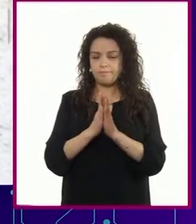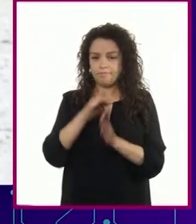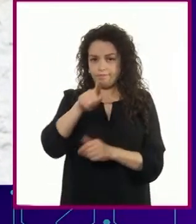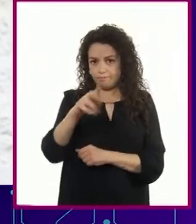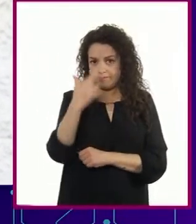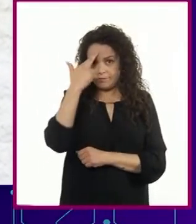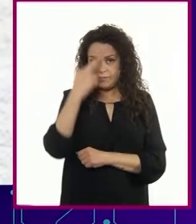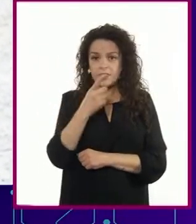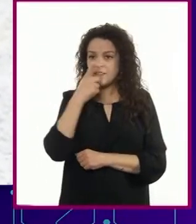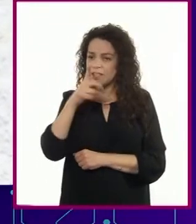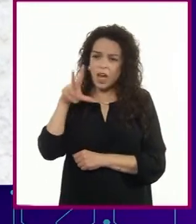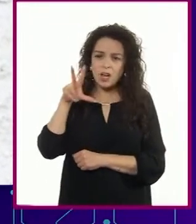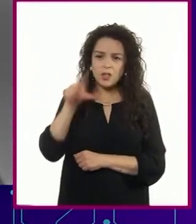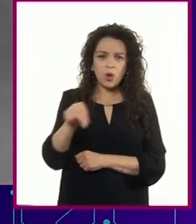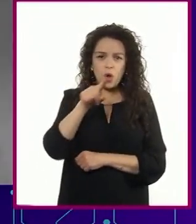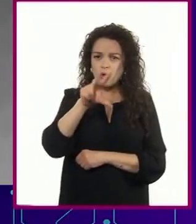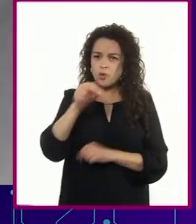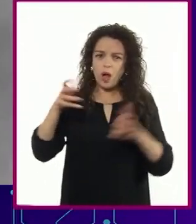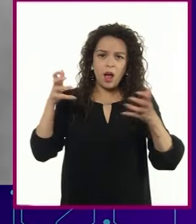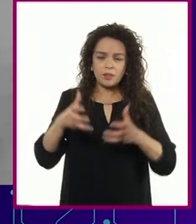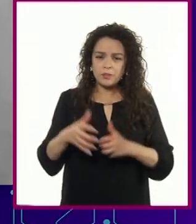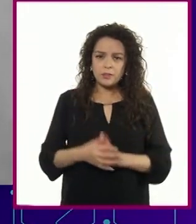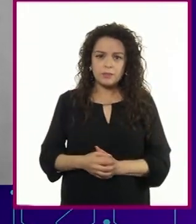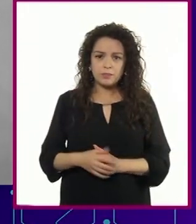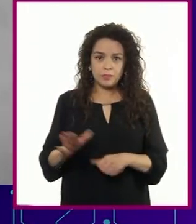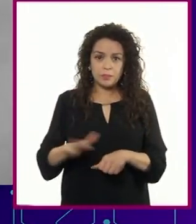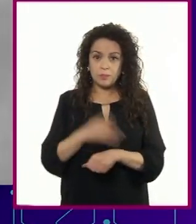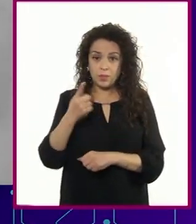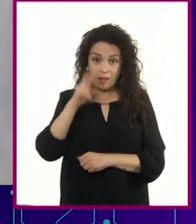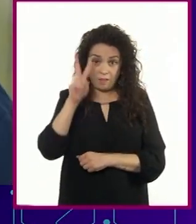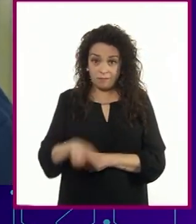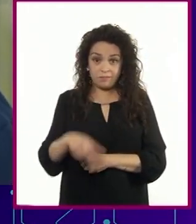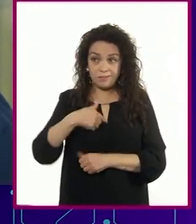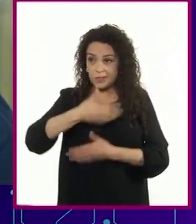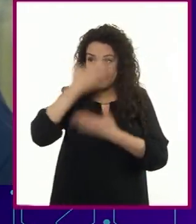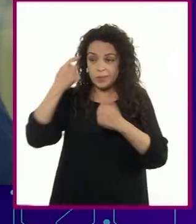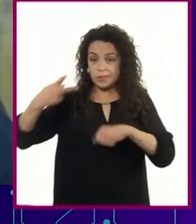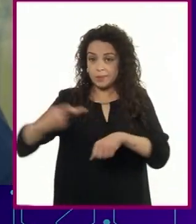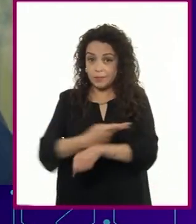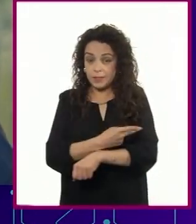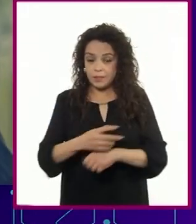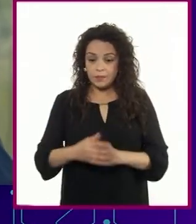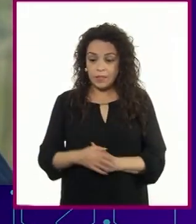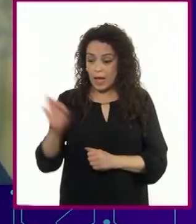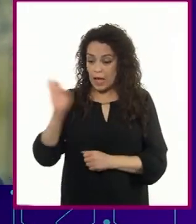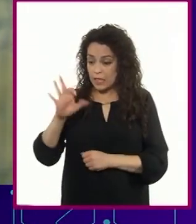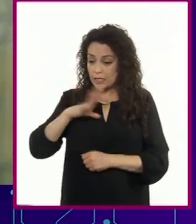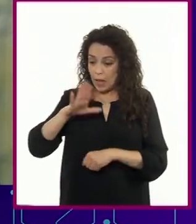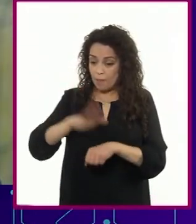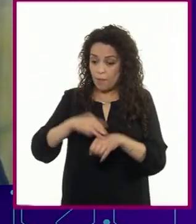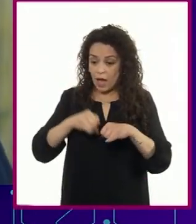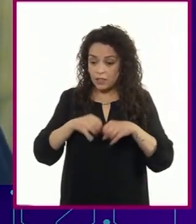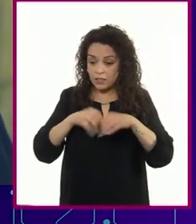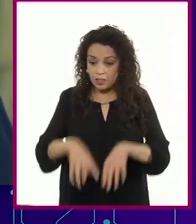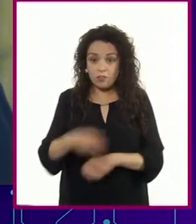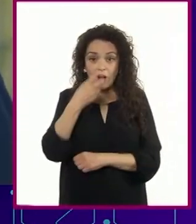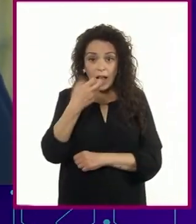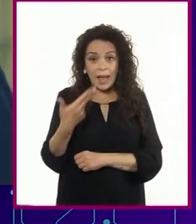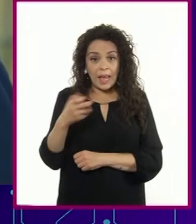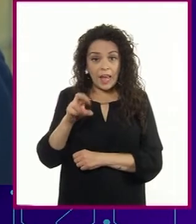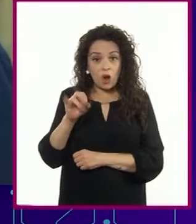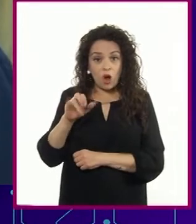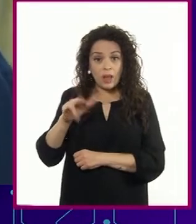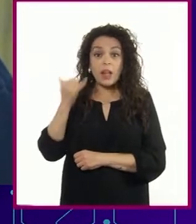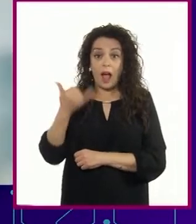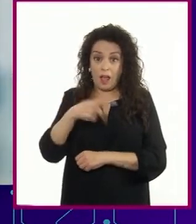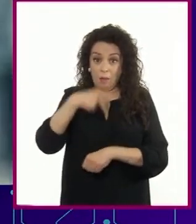solo di no. Y no tenía ni idea de lo que pasaba en realidad. De haber tenido más información sobre la heroína y los peligros, créanme, no lo